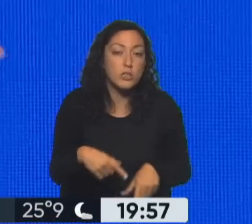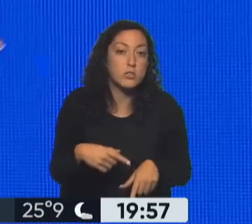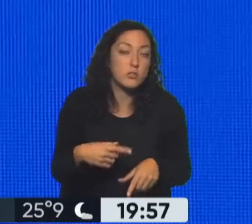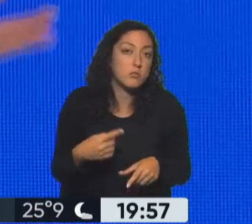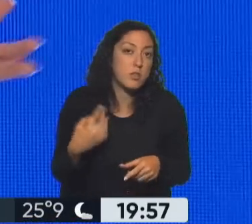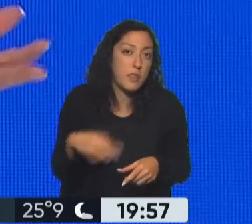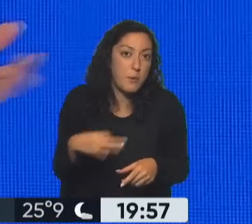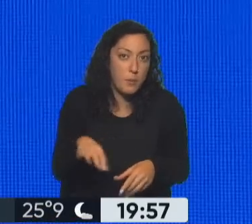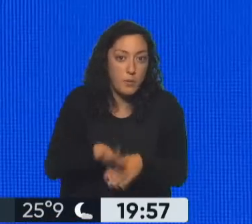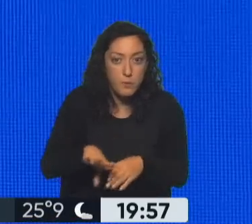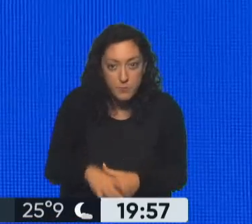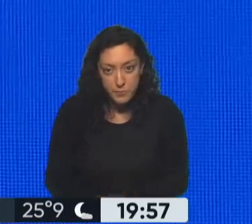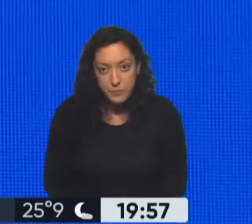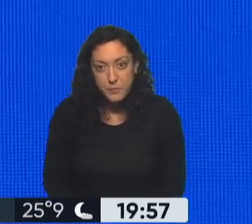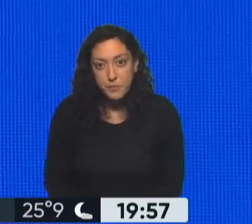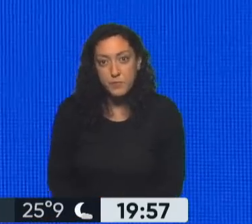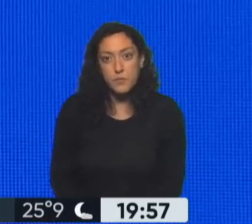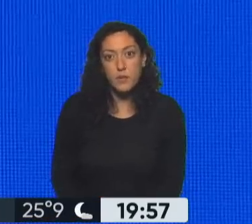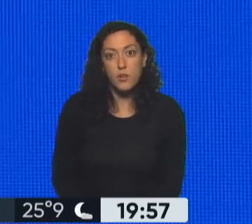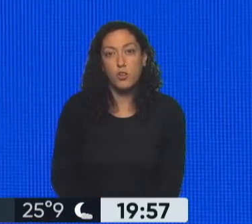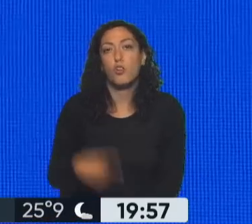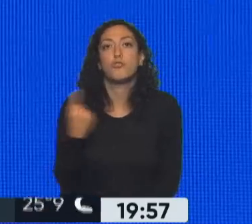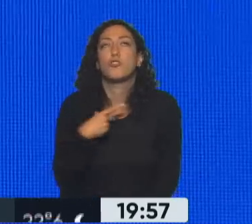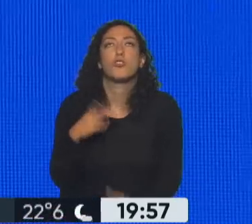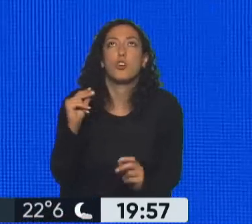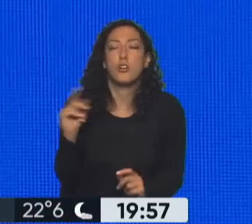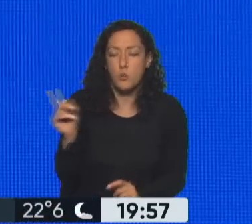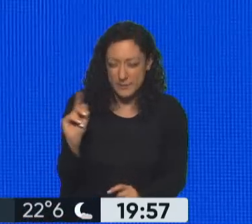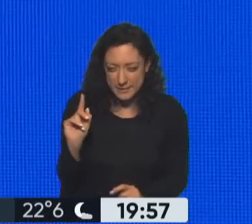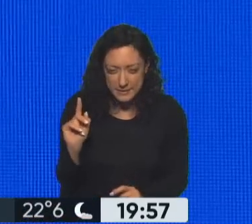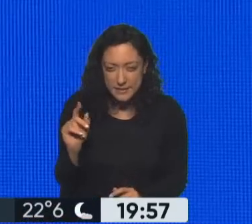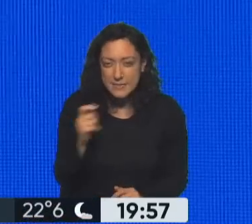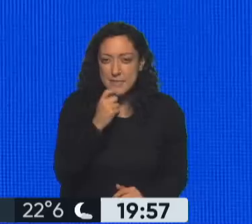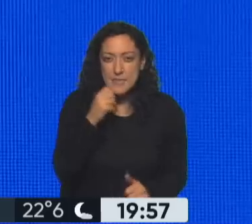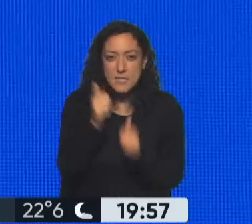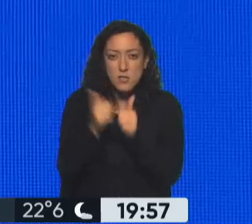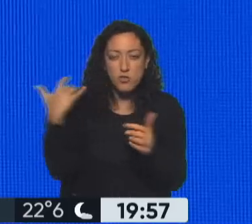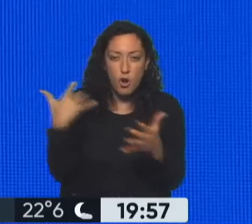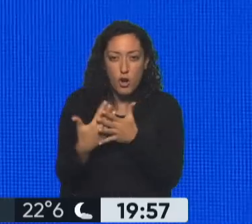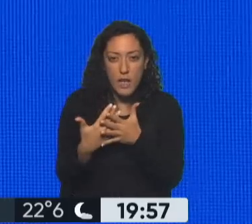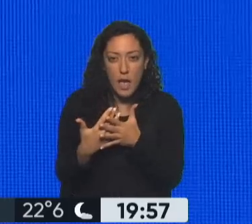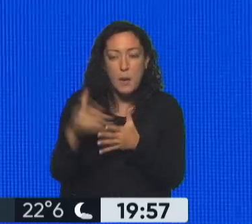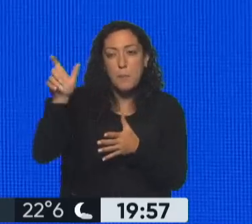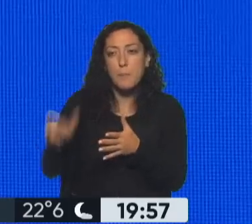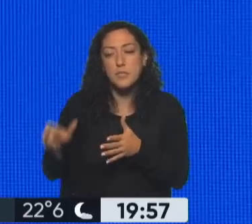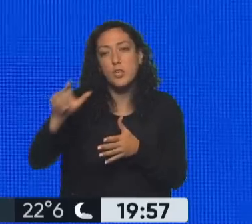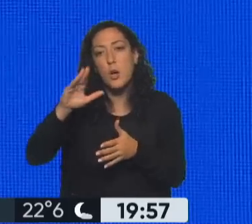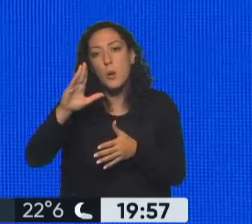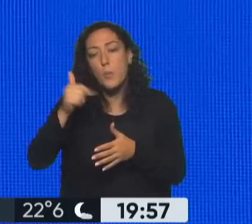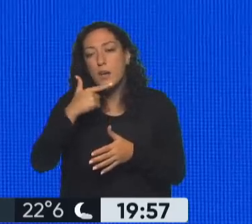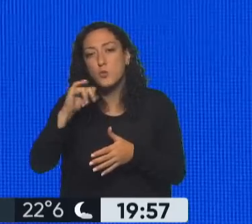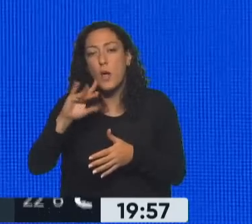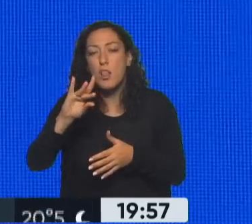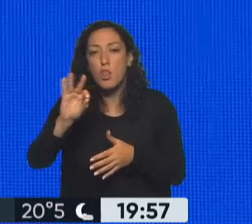obviamente, y está bien que remite utilidades, nadie está en contra de eso. Si uno mira la historia, esto lo explica muy bien Eduardo Basualdo en su